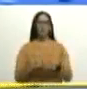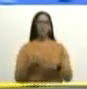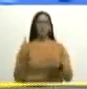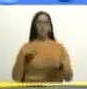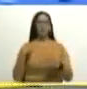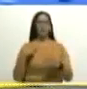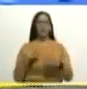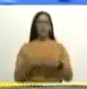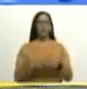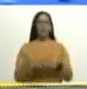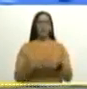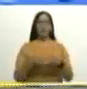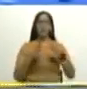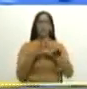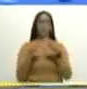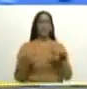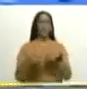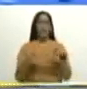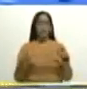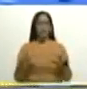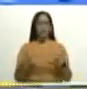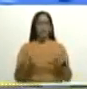Tenemos por todos lados